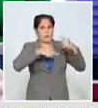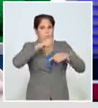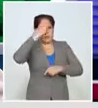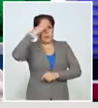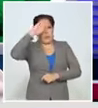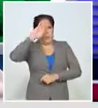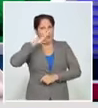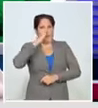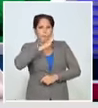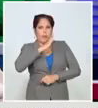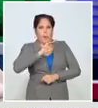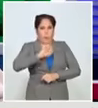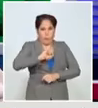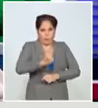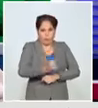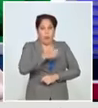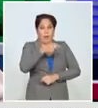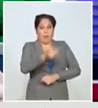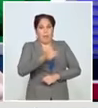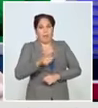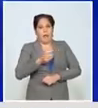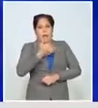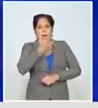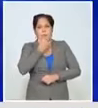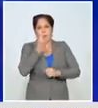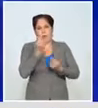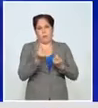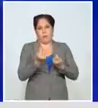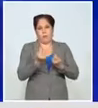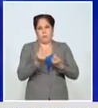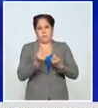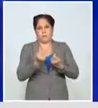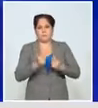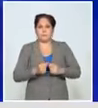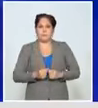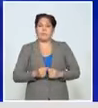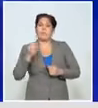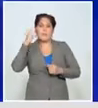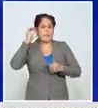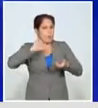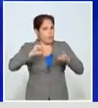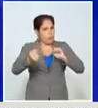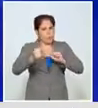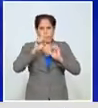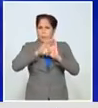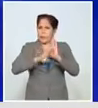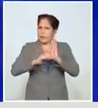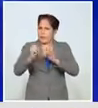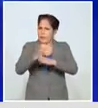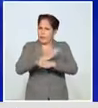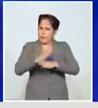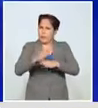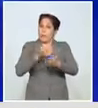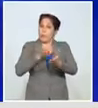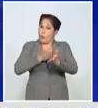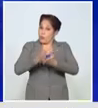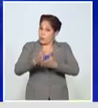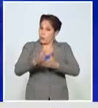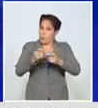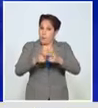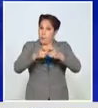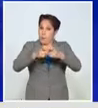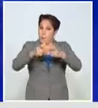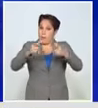también ha ocasionado su afectación. Y a pesar del control de las medidas que se han tomado, sigue siendo muy alto